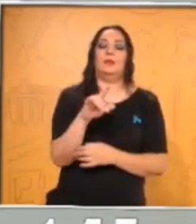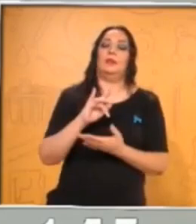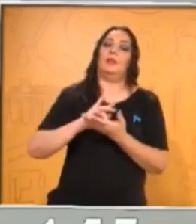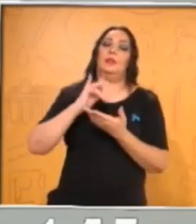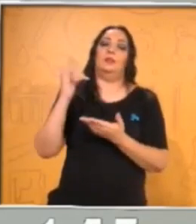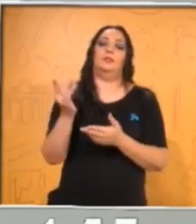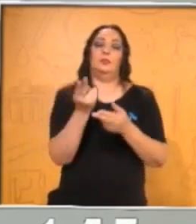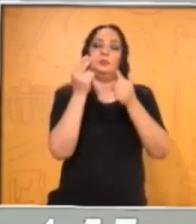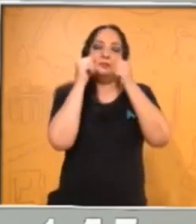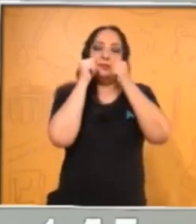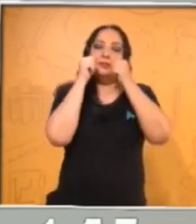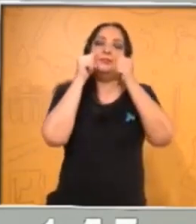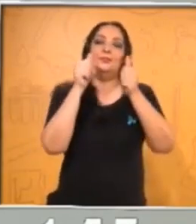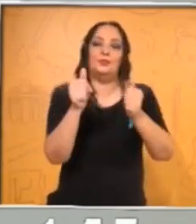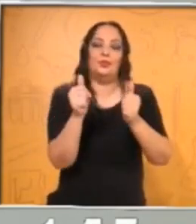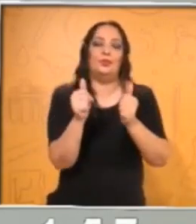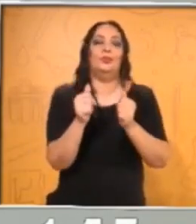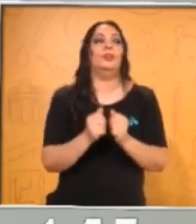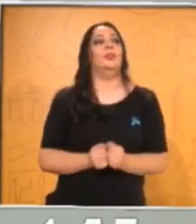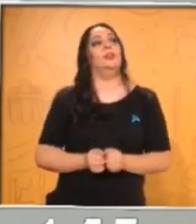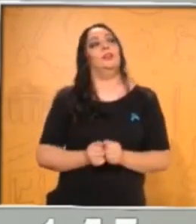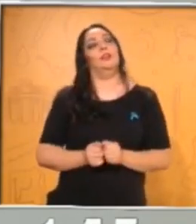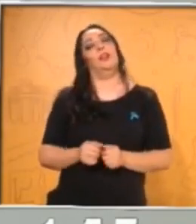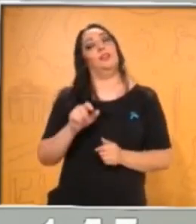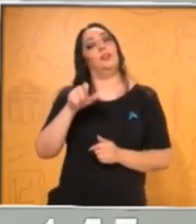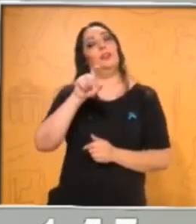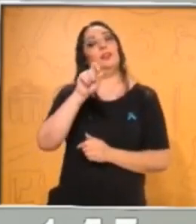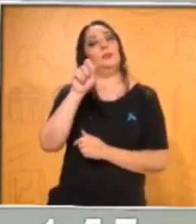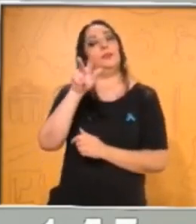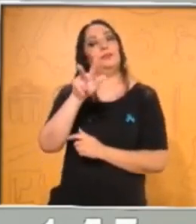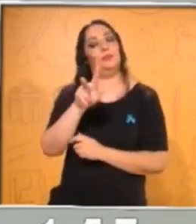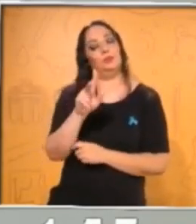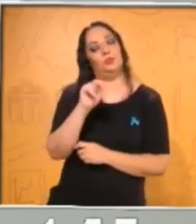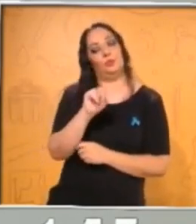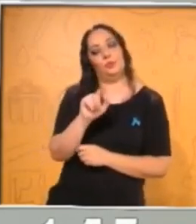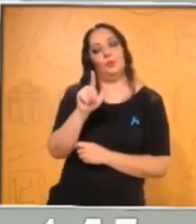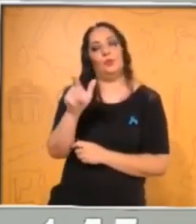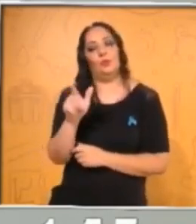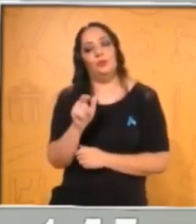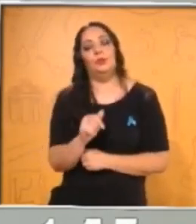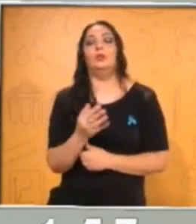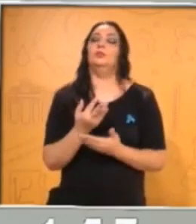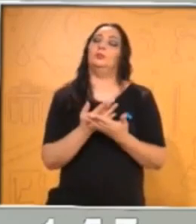Muchísimas gracias a todos ustedes por estar al pendiente de Canal 28 Nuevo León.